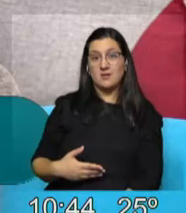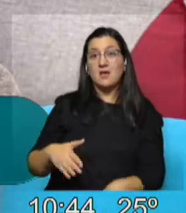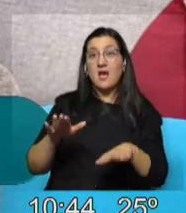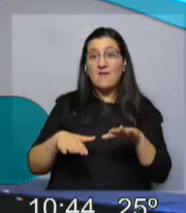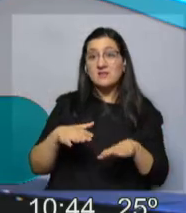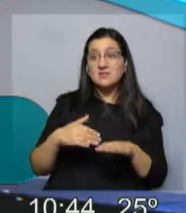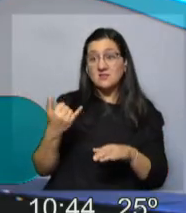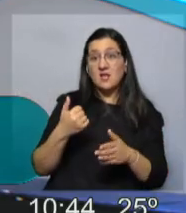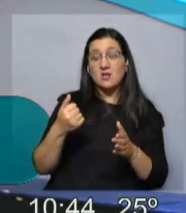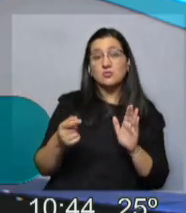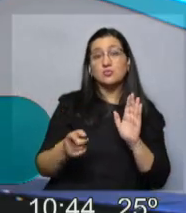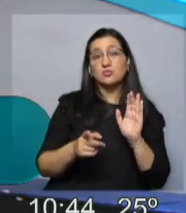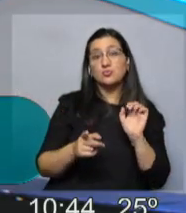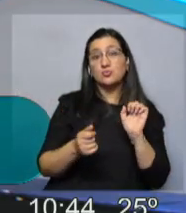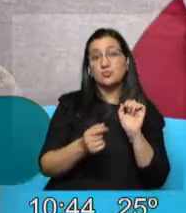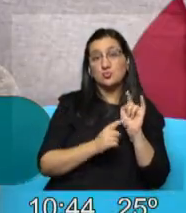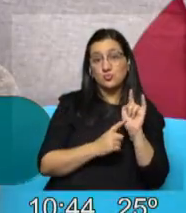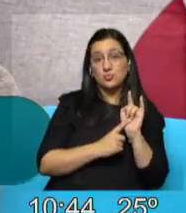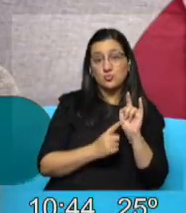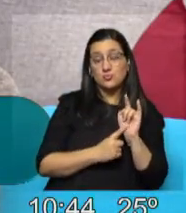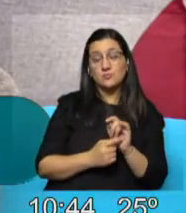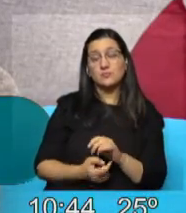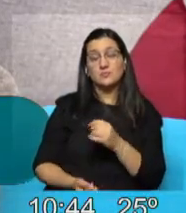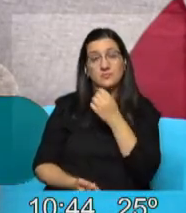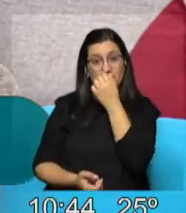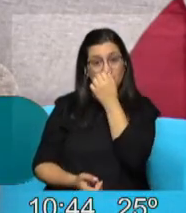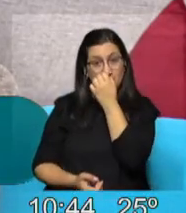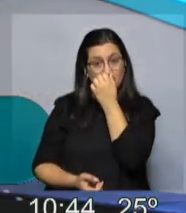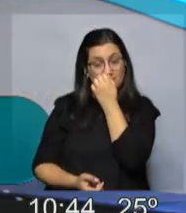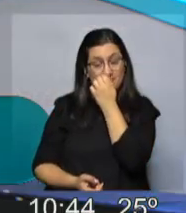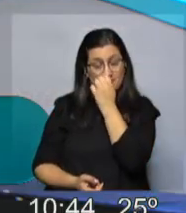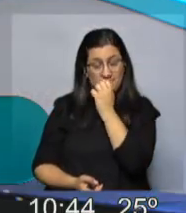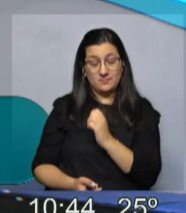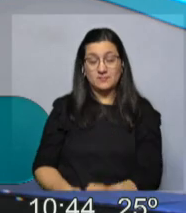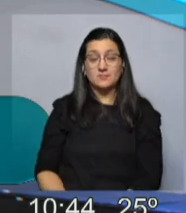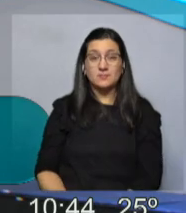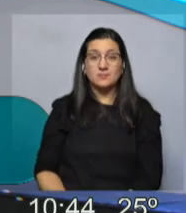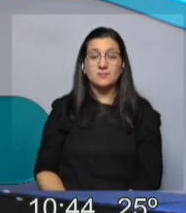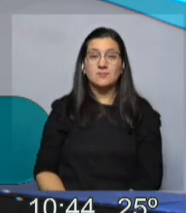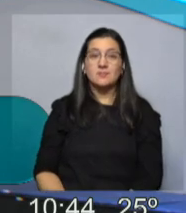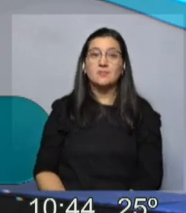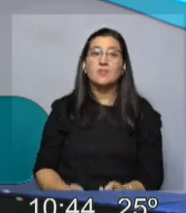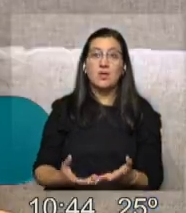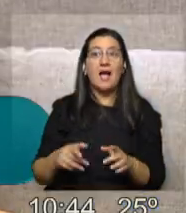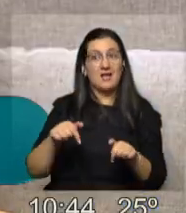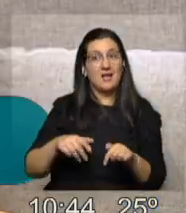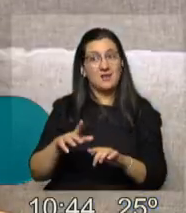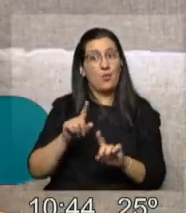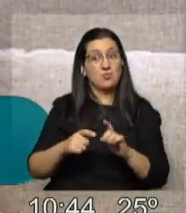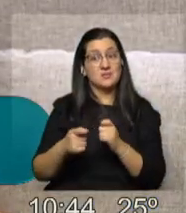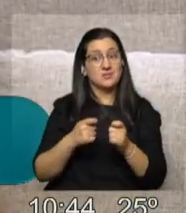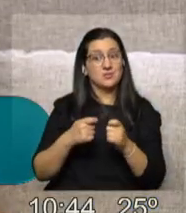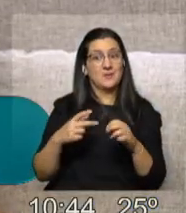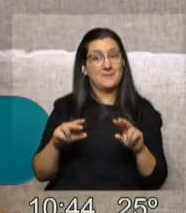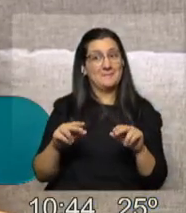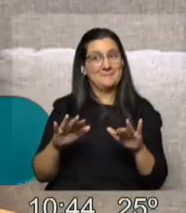también han asesorado cada bicho. Bueno, si vamos a hablar de cada asesorado. Por suerte están en la jaula ahora. Busquémoslo entonces en